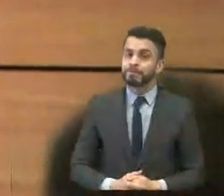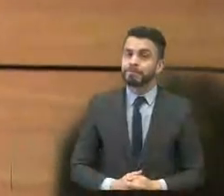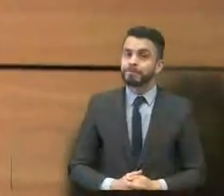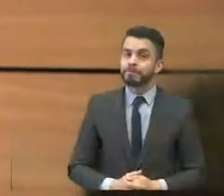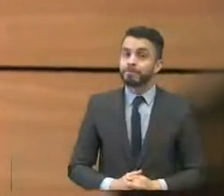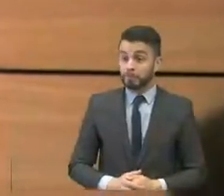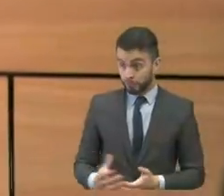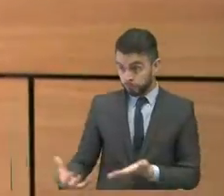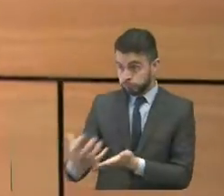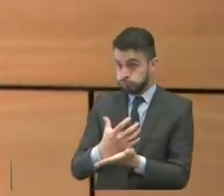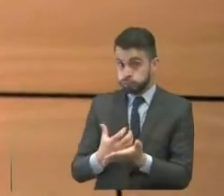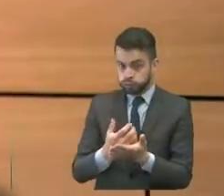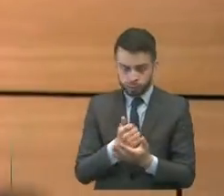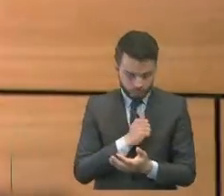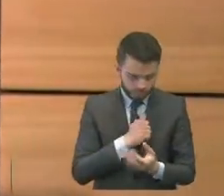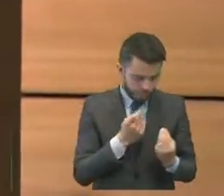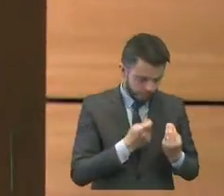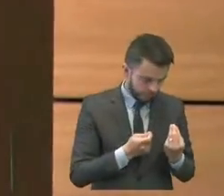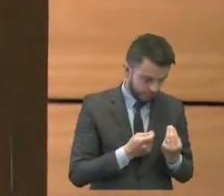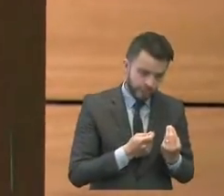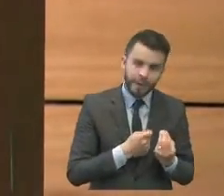vería y cómo se viviría.